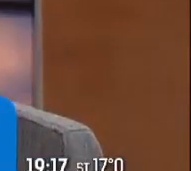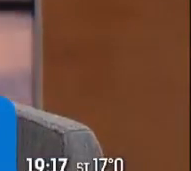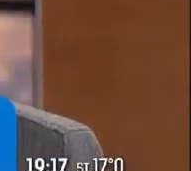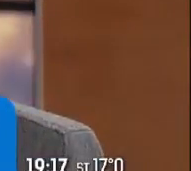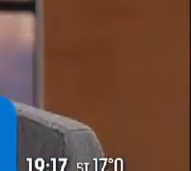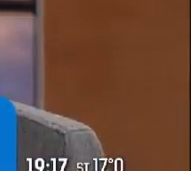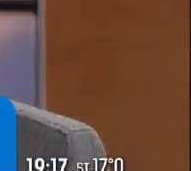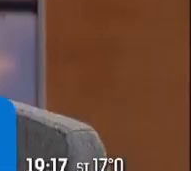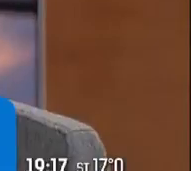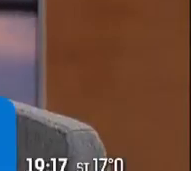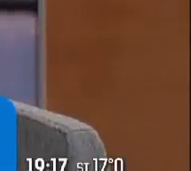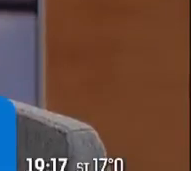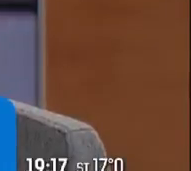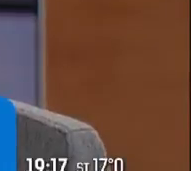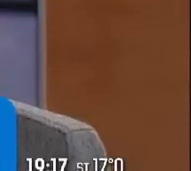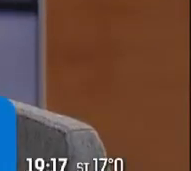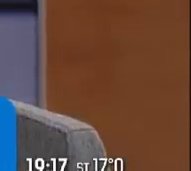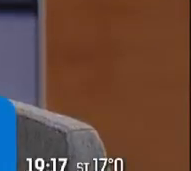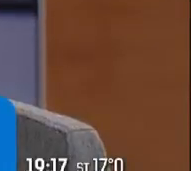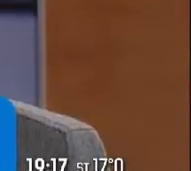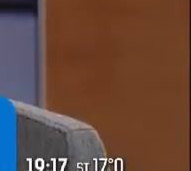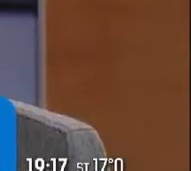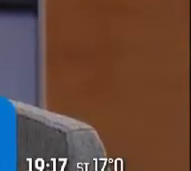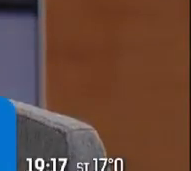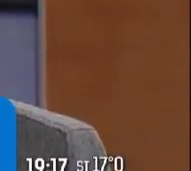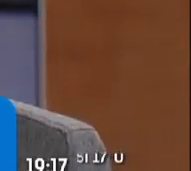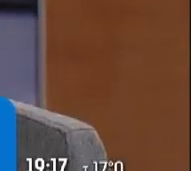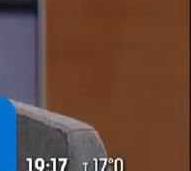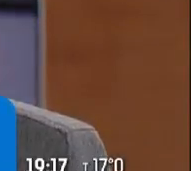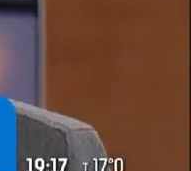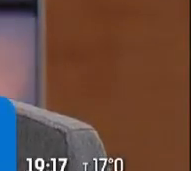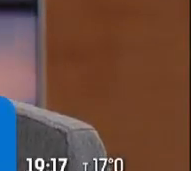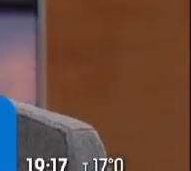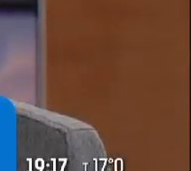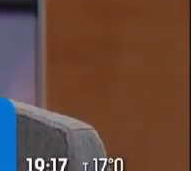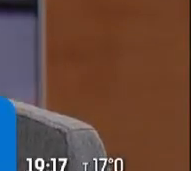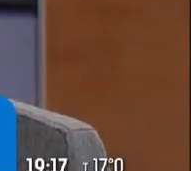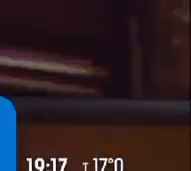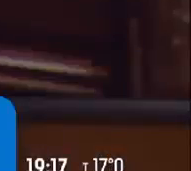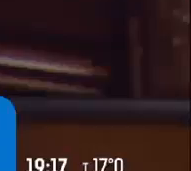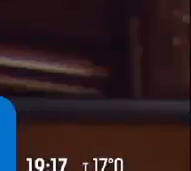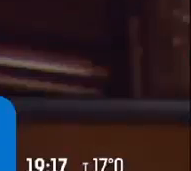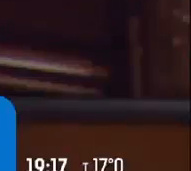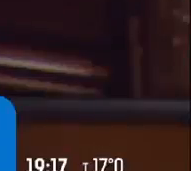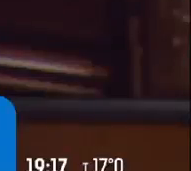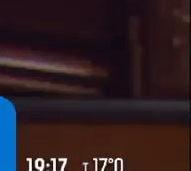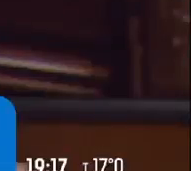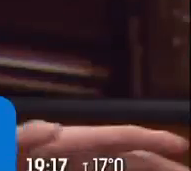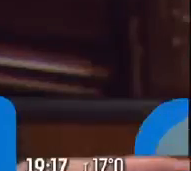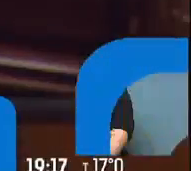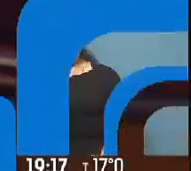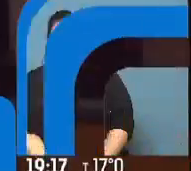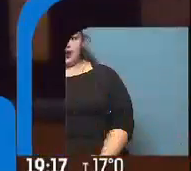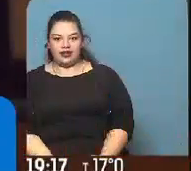que en la economía que también dicen que va a crecer o que realmente hay que seguir esperando que siga subiendo eso es importante porque el dólar de 40 te